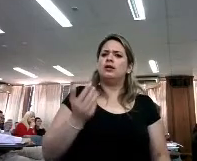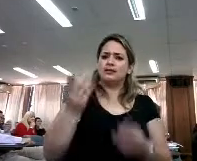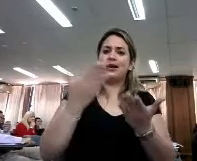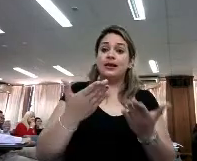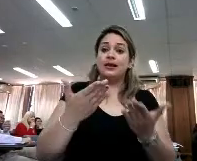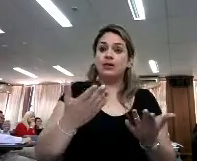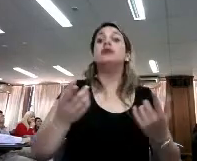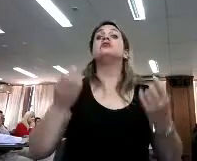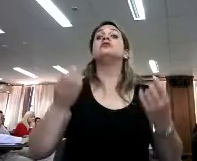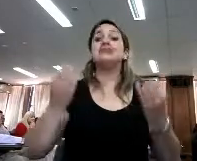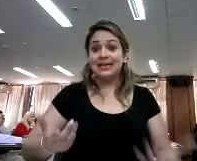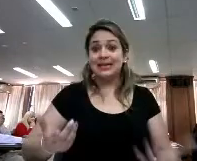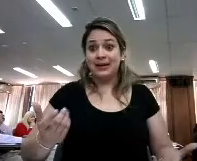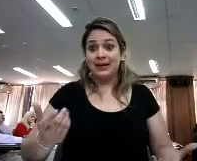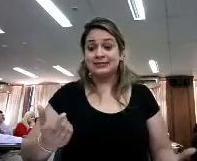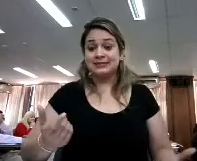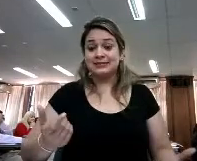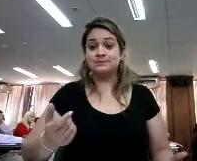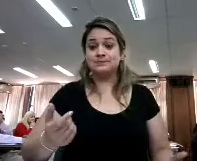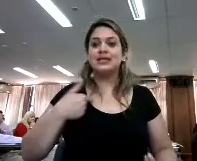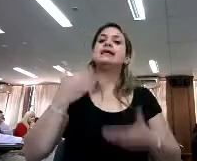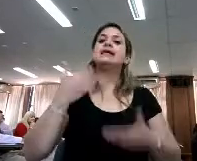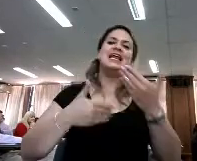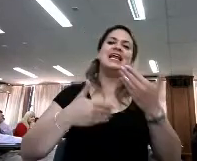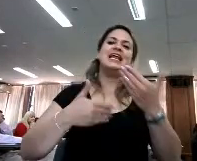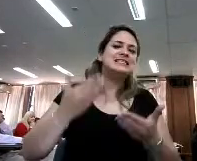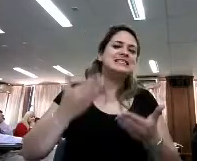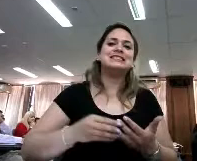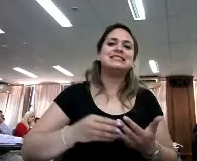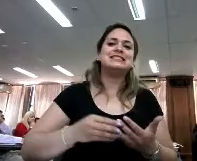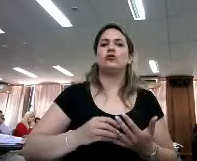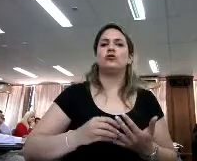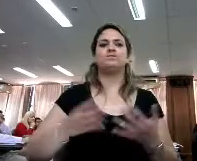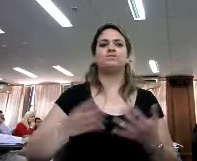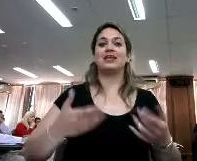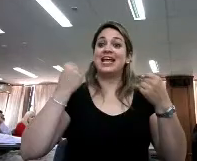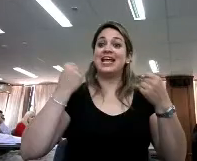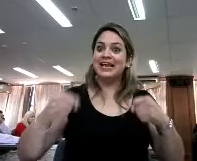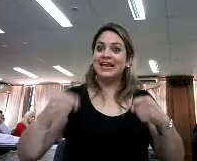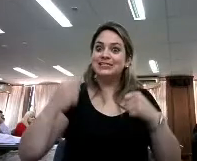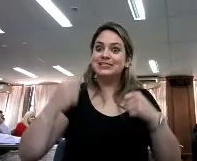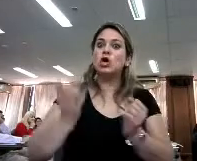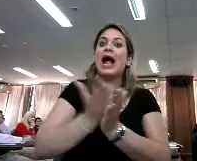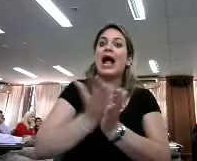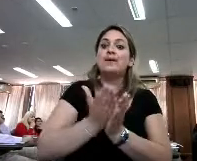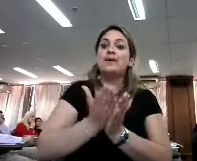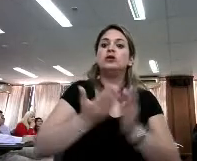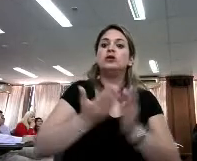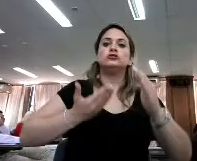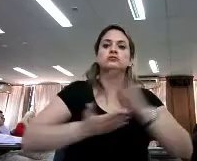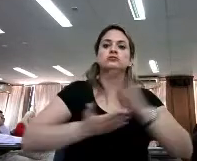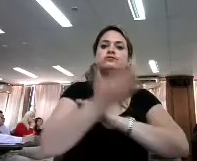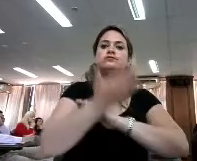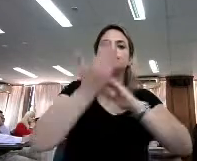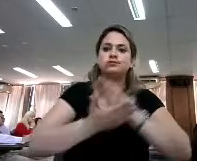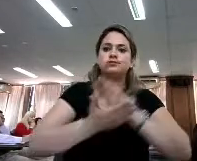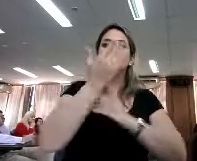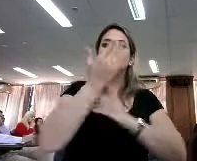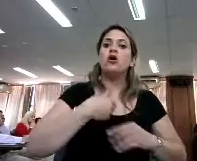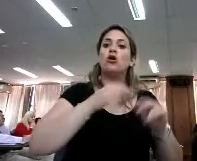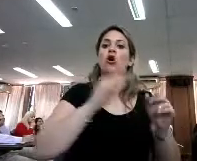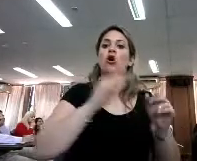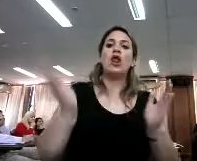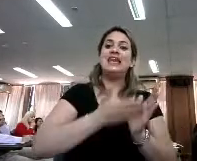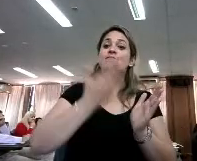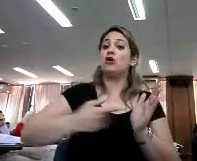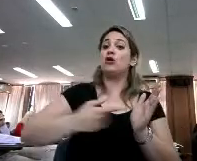pasaría si yo, en desarrollo de este ejercicio académico acá, termino imprimiendo unas conferencias con todos los papers que ustedes